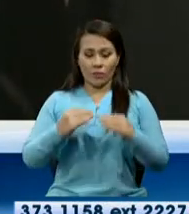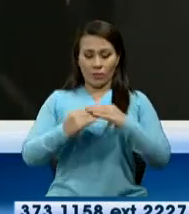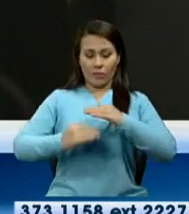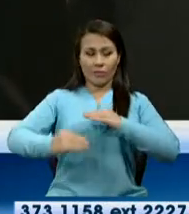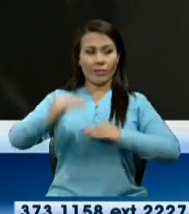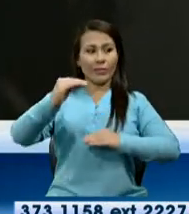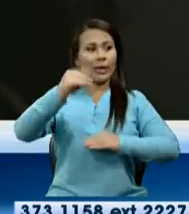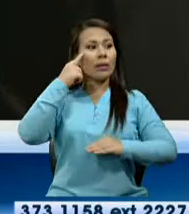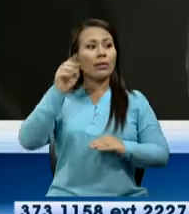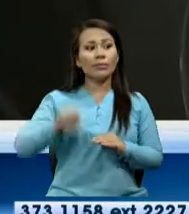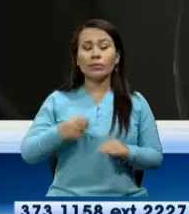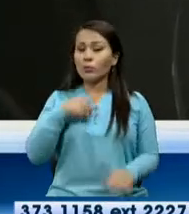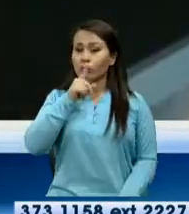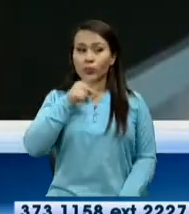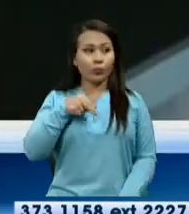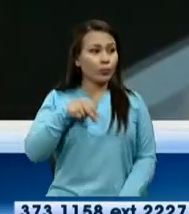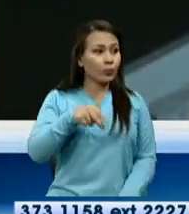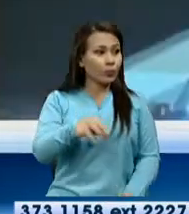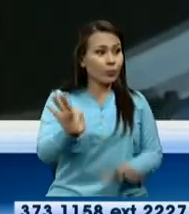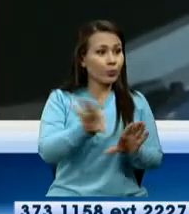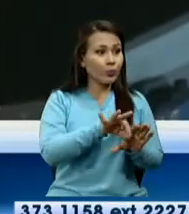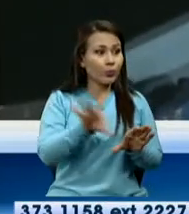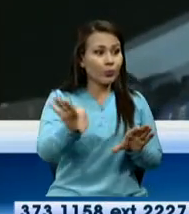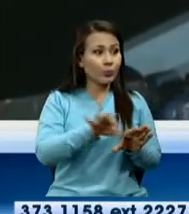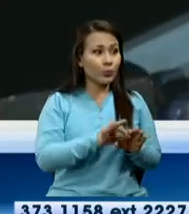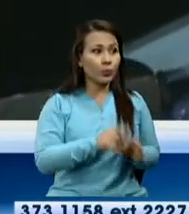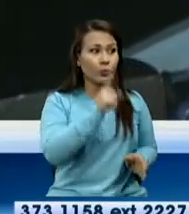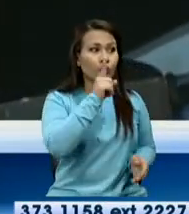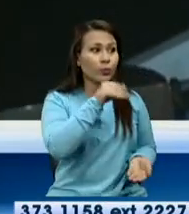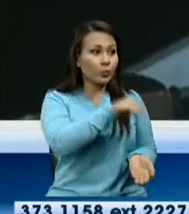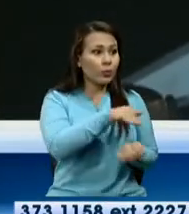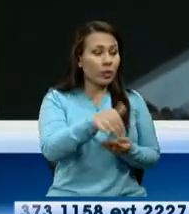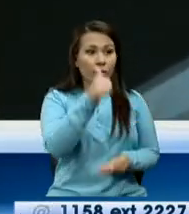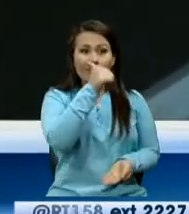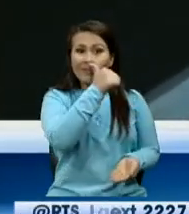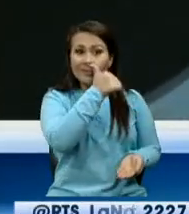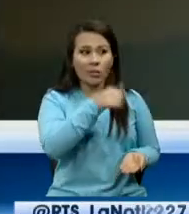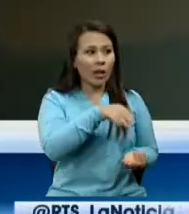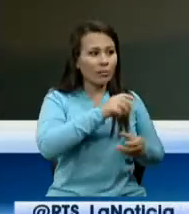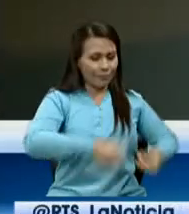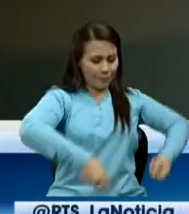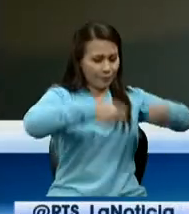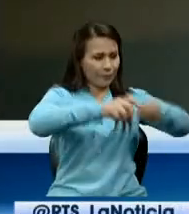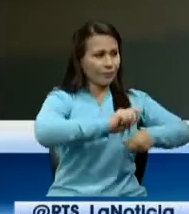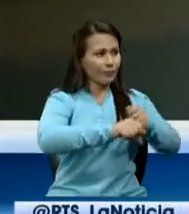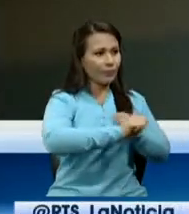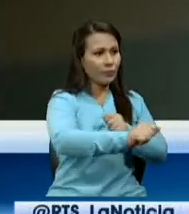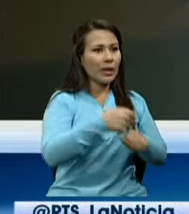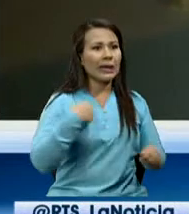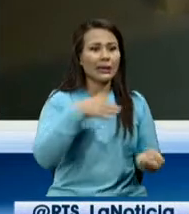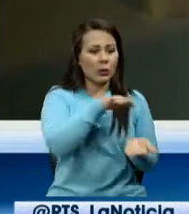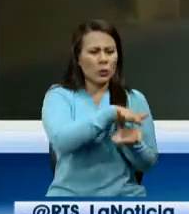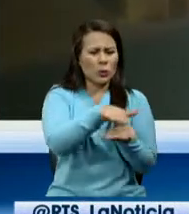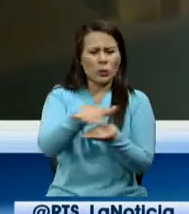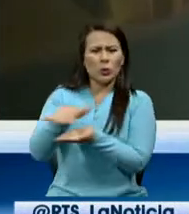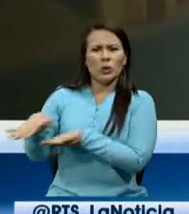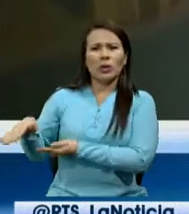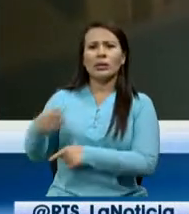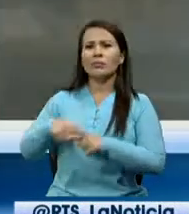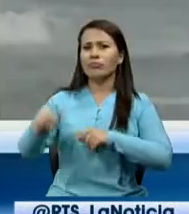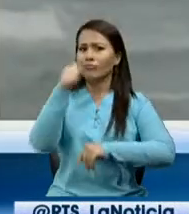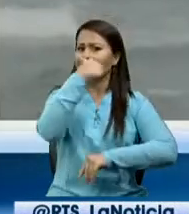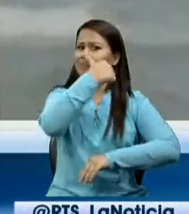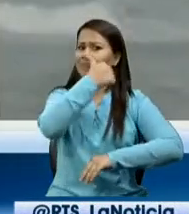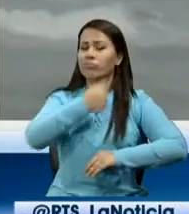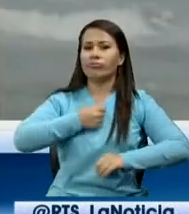poder salir ya a mar abierto. En una lancha se encontró 8 sacos de yute que contenían los ladrillos de clorhidrato de